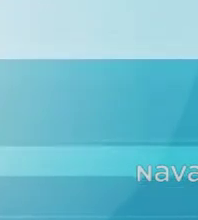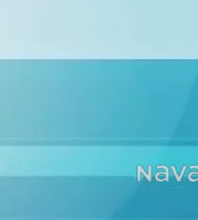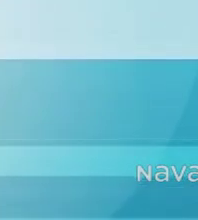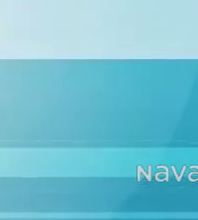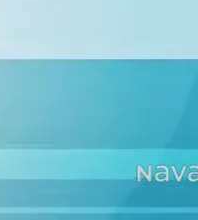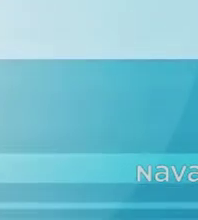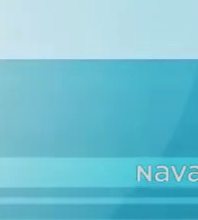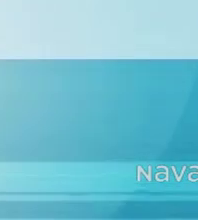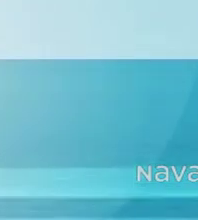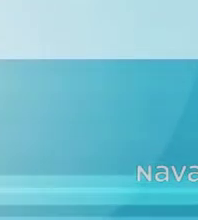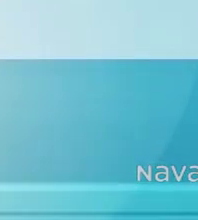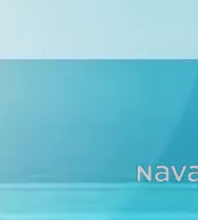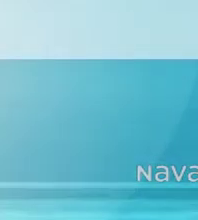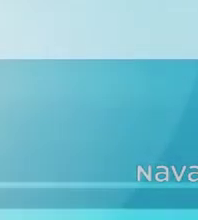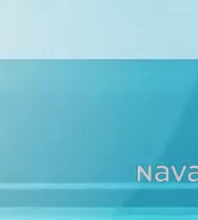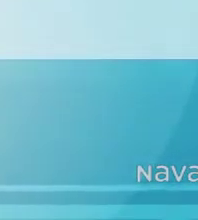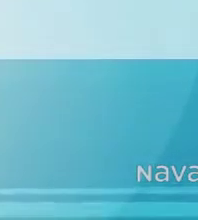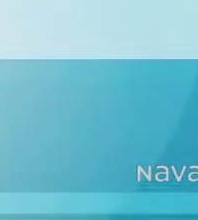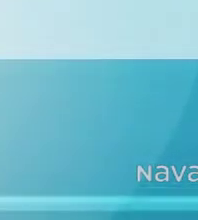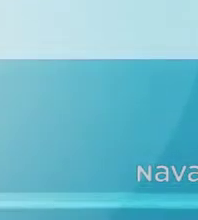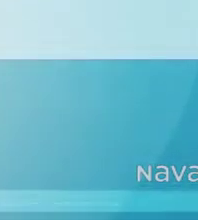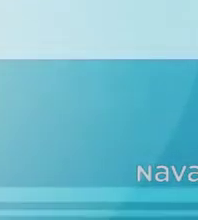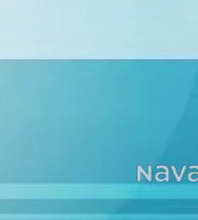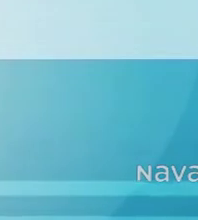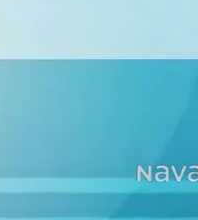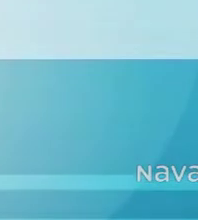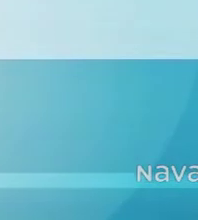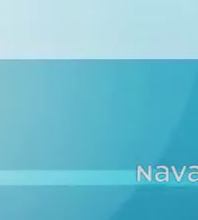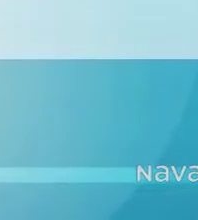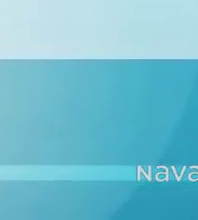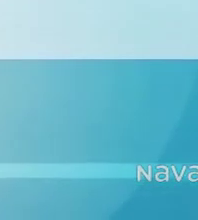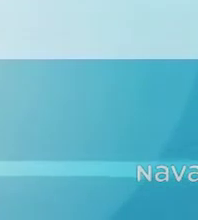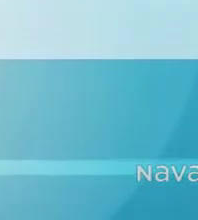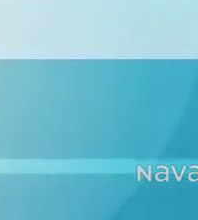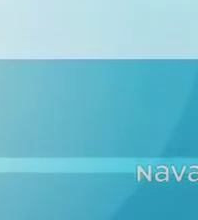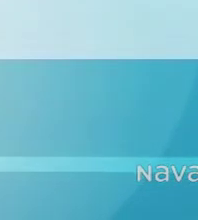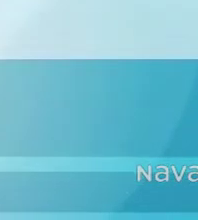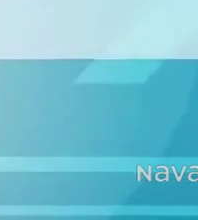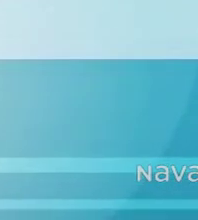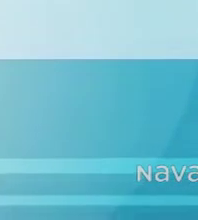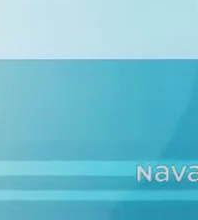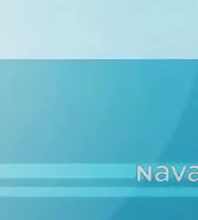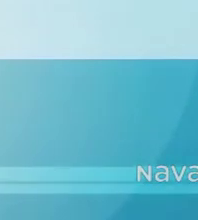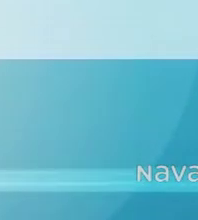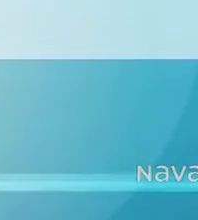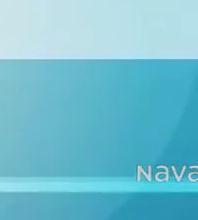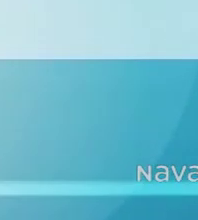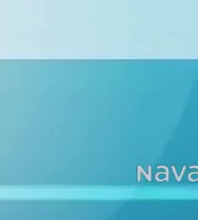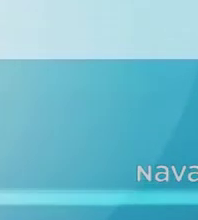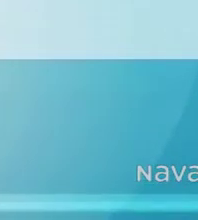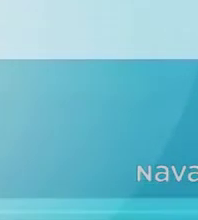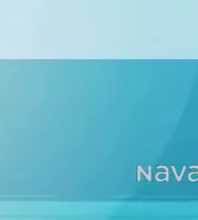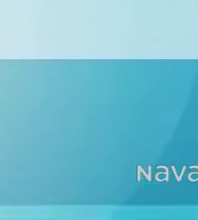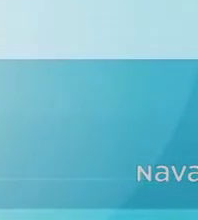en matemáticas. Se dirige prioritariamente a personas en desempleo y se impartirá a partir del mes de septiembre en Pamplona, Alsasua,